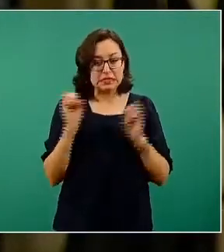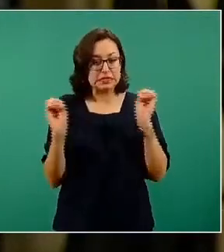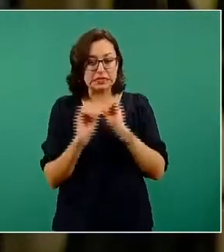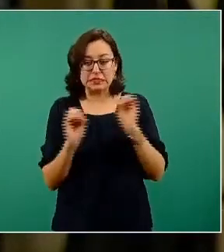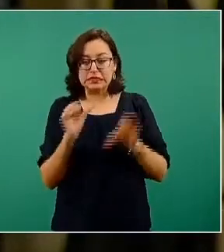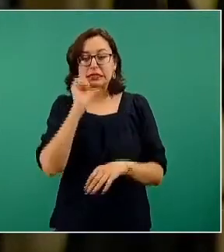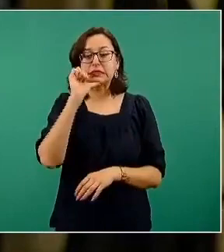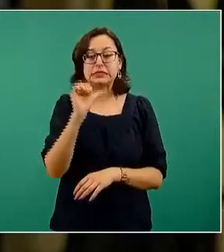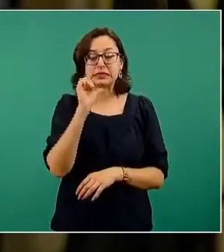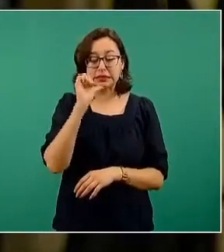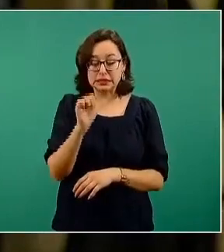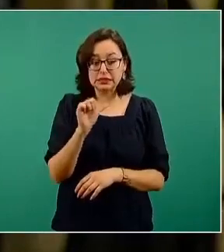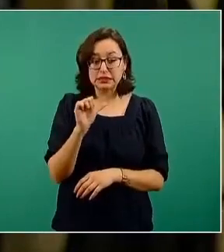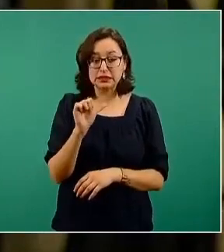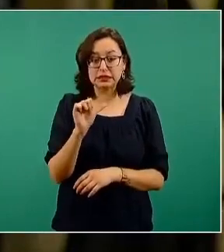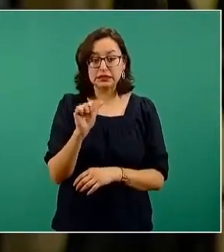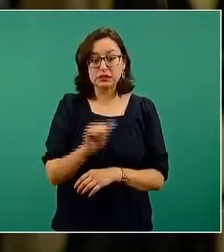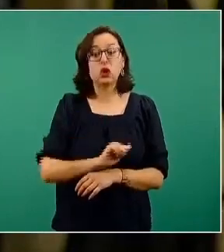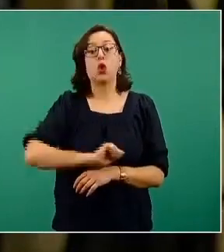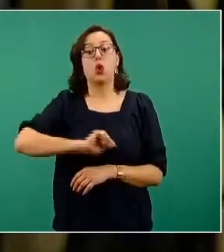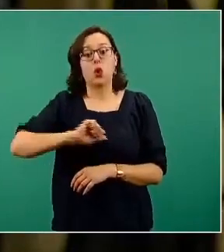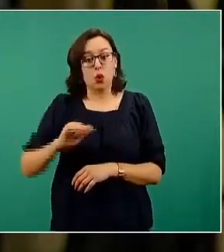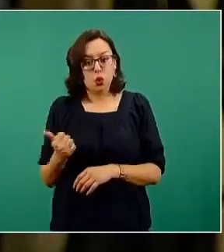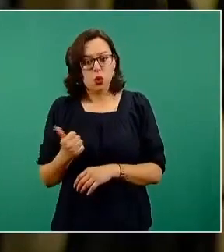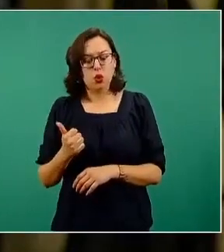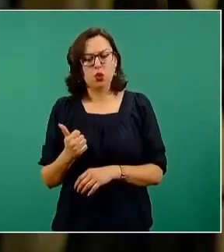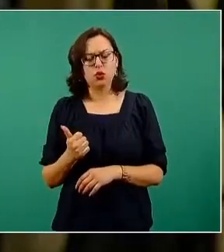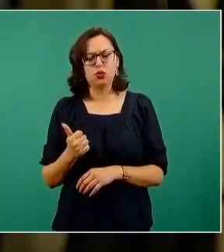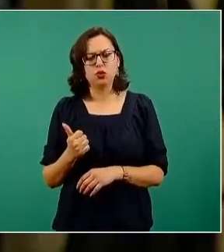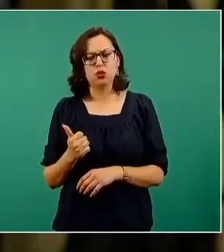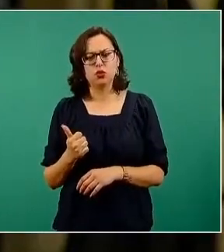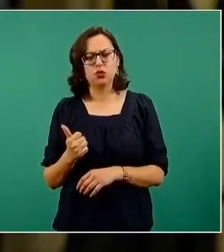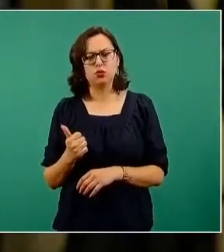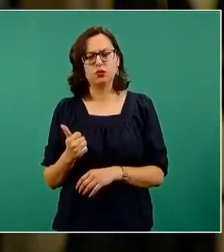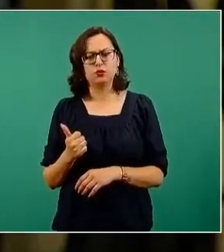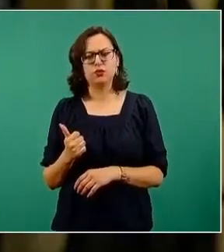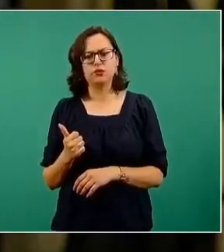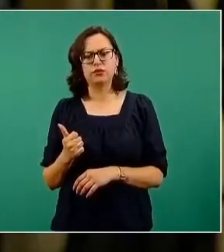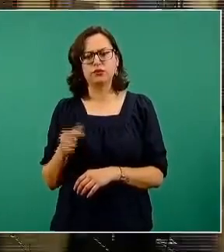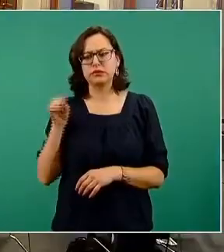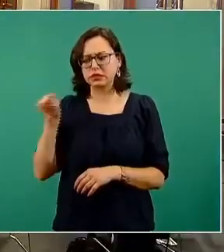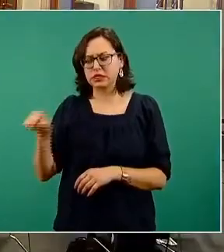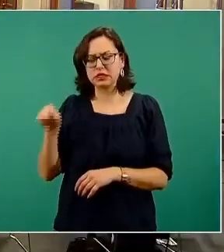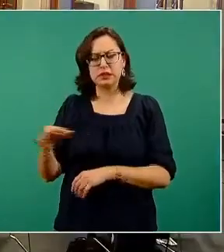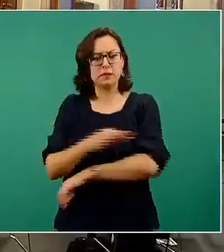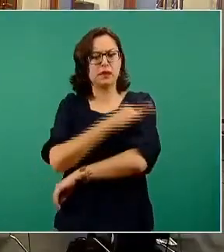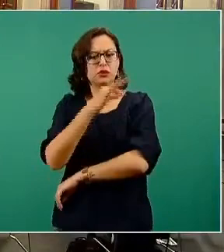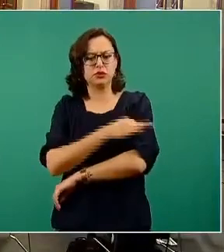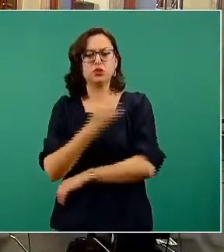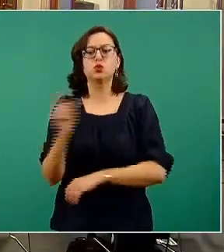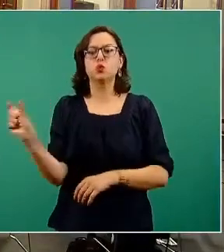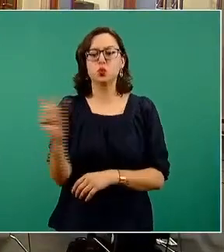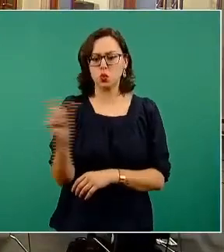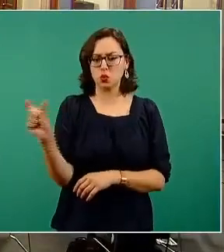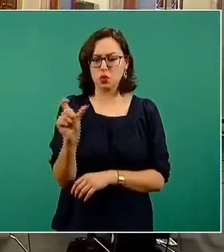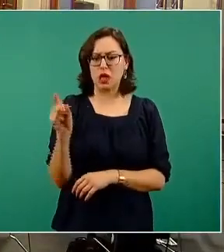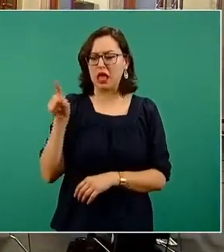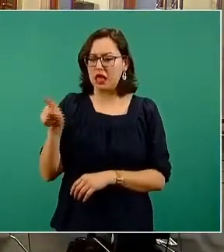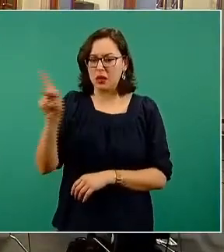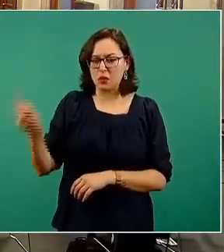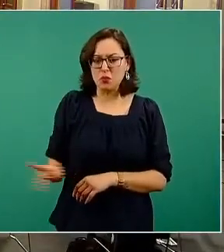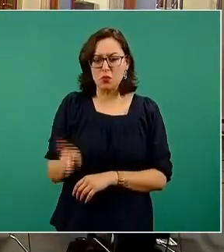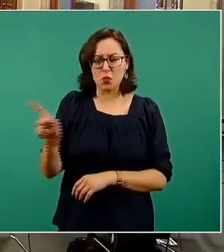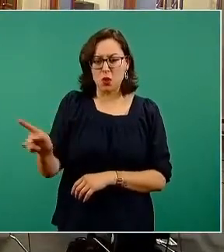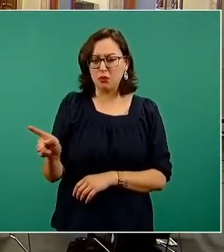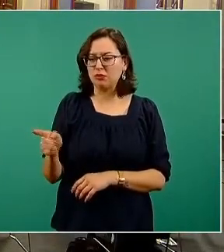otra situación también referente, ¿cuándo van a empezar la vacunación? Porque cabe mencionar que como ese poblado